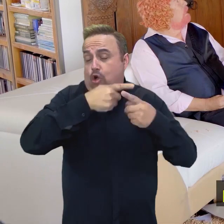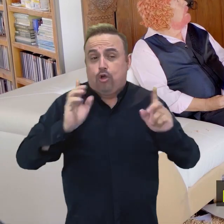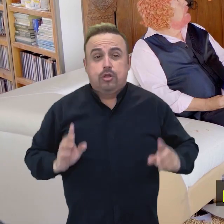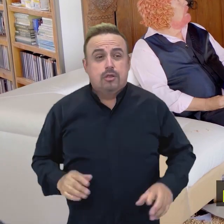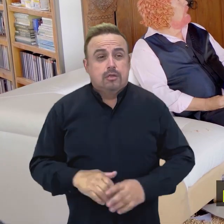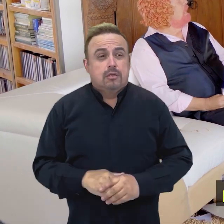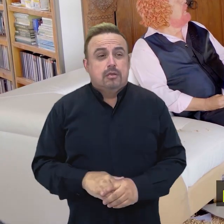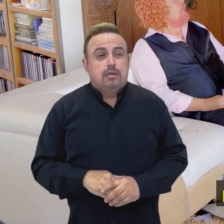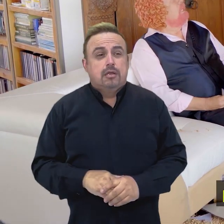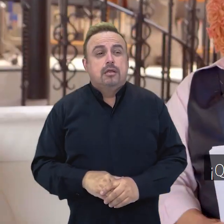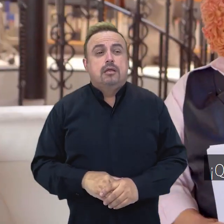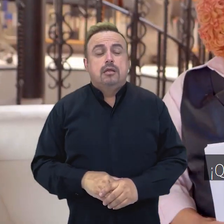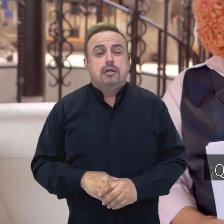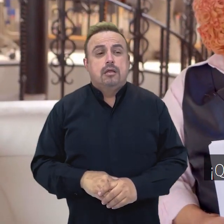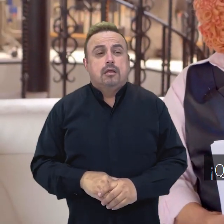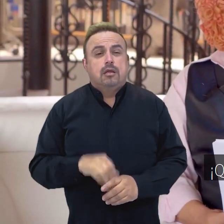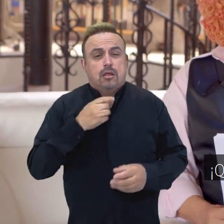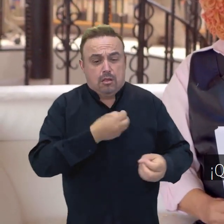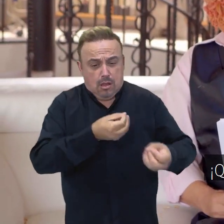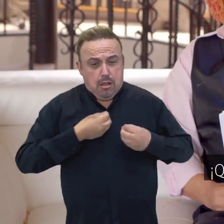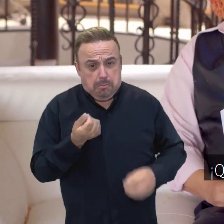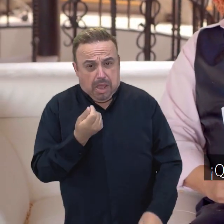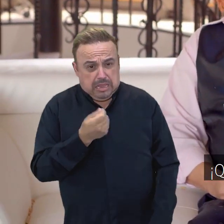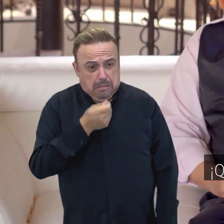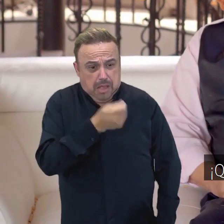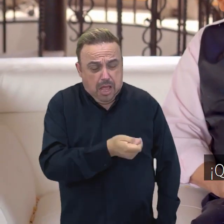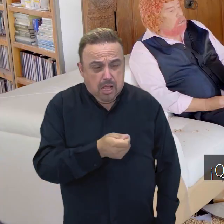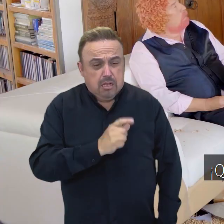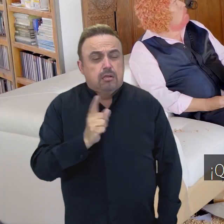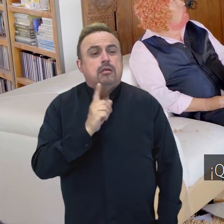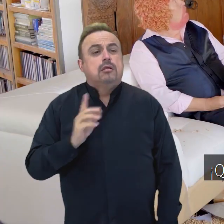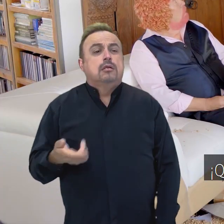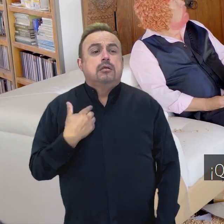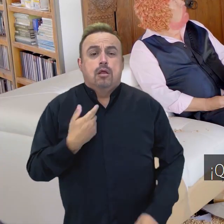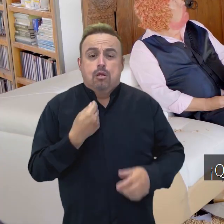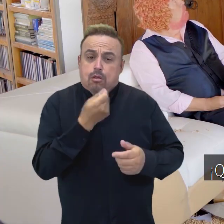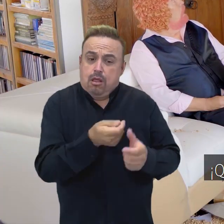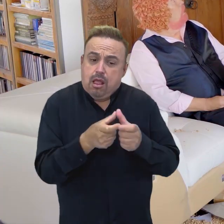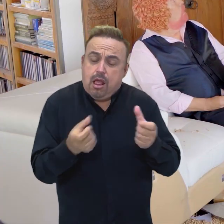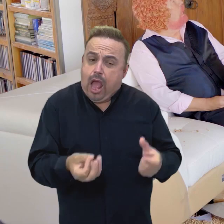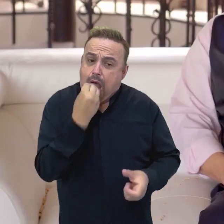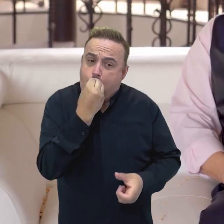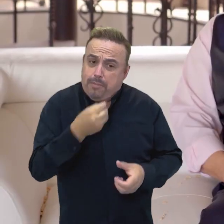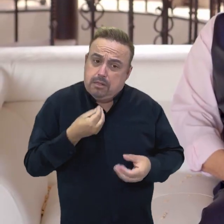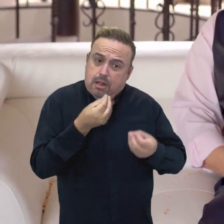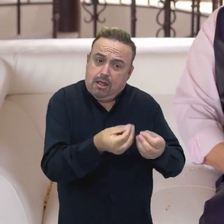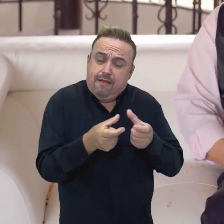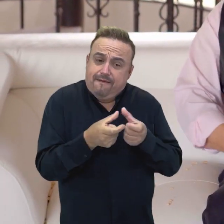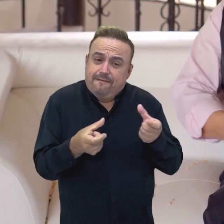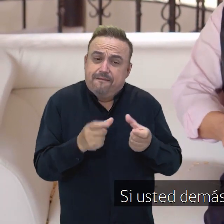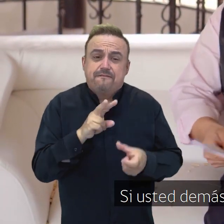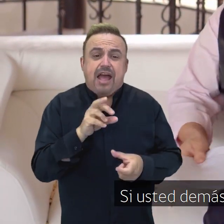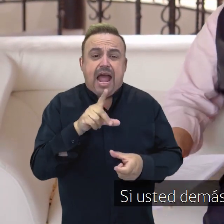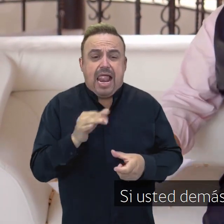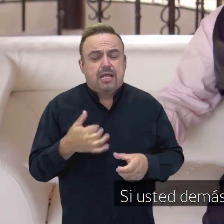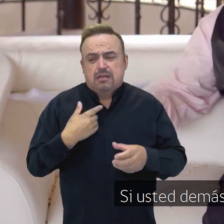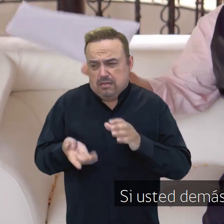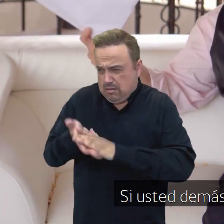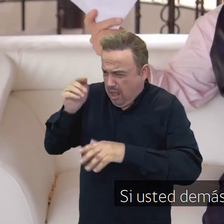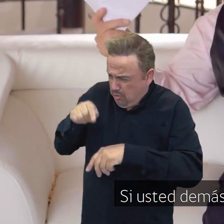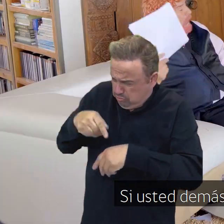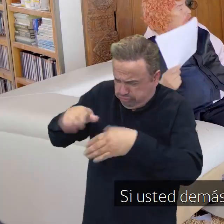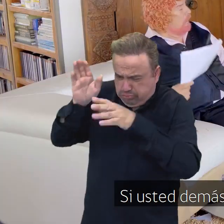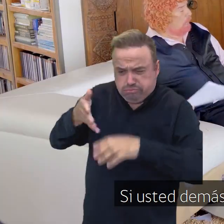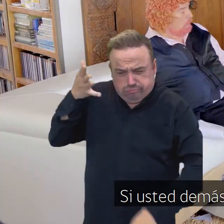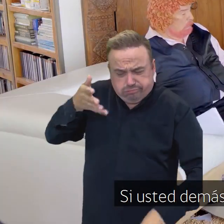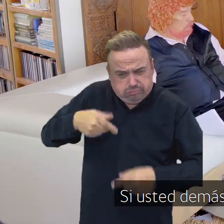cogió, ¡Guquitas por charla! ¡Sí, me iba a ofrecer dos luquitas! ¿Y un vale colación? ¡Vale colación! ¡Vaya usted y haga